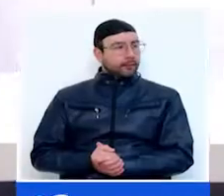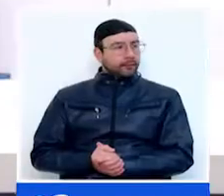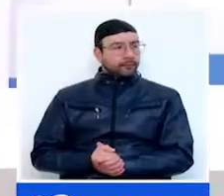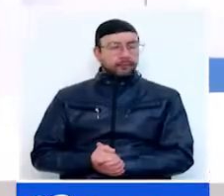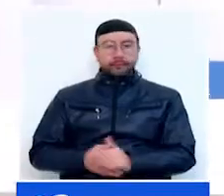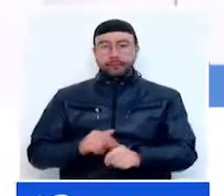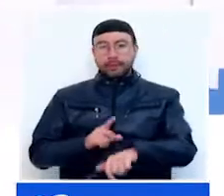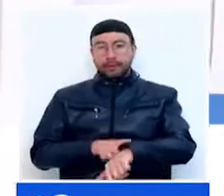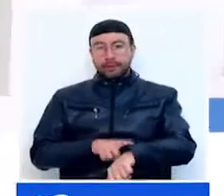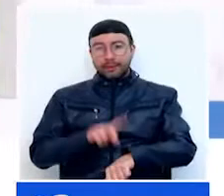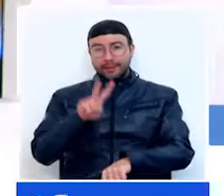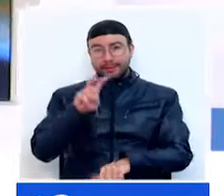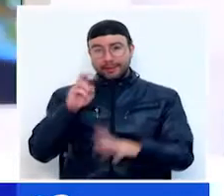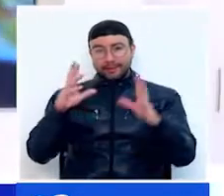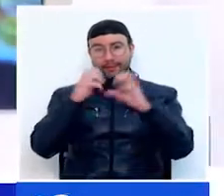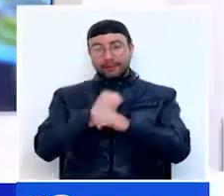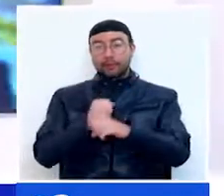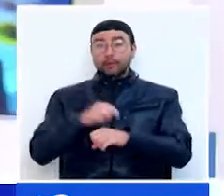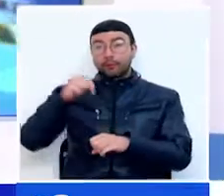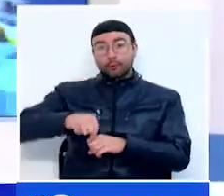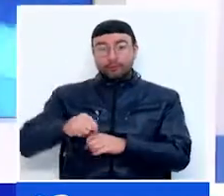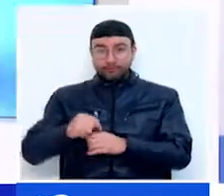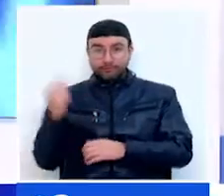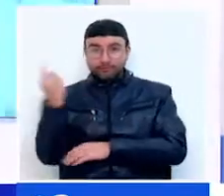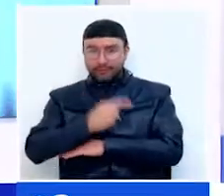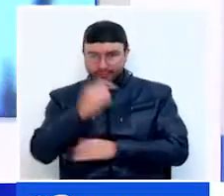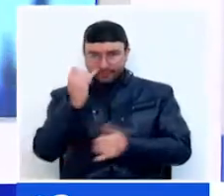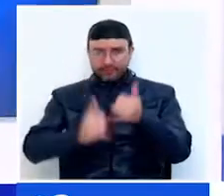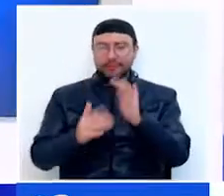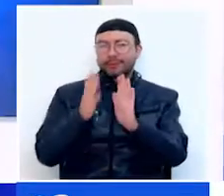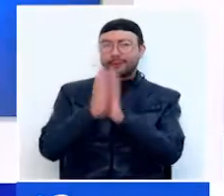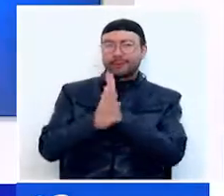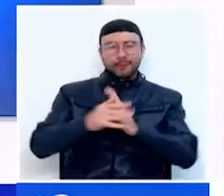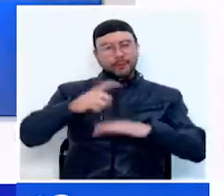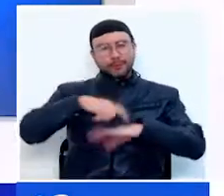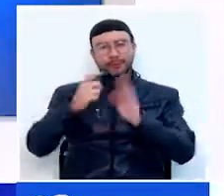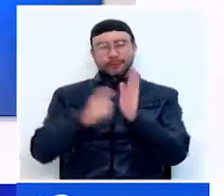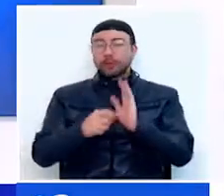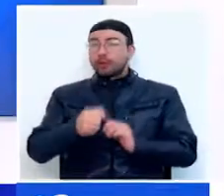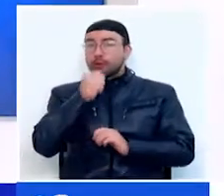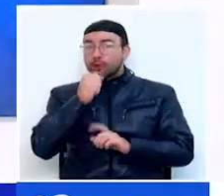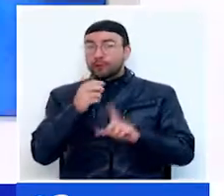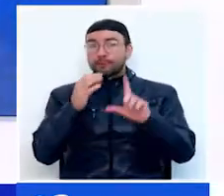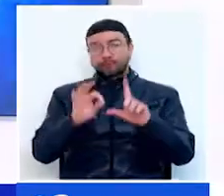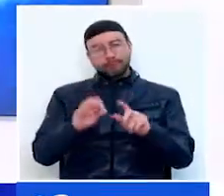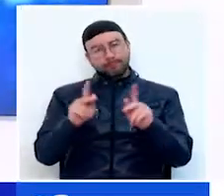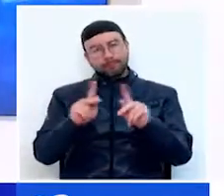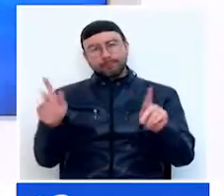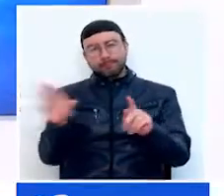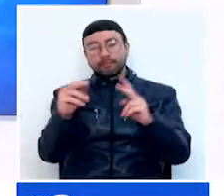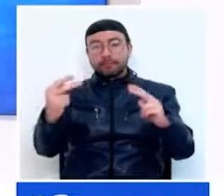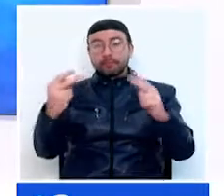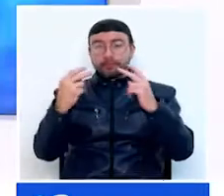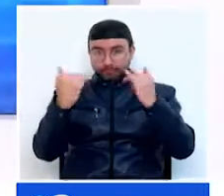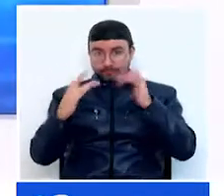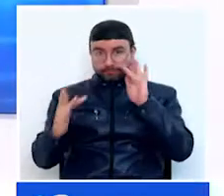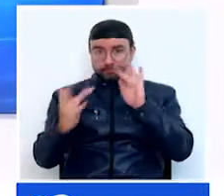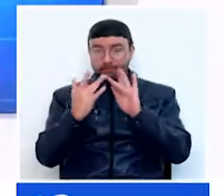7 en punto de la noche, termina el día bien informado con Telecafé Noticias. Muy buenas noches, saludo especial para toda la gente que hasta ahora se conecta en